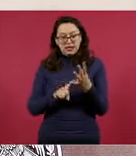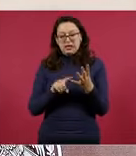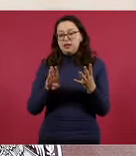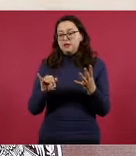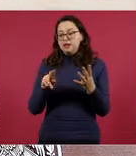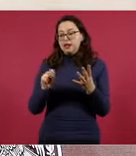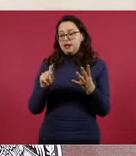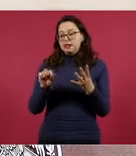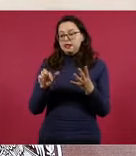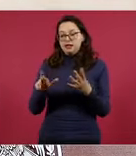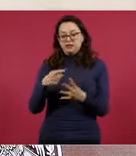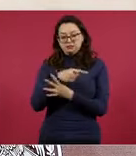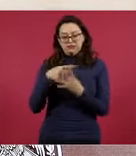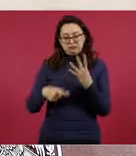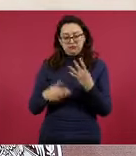IMSS-Bienestar.